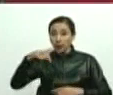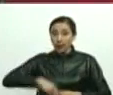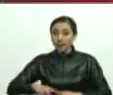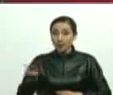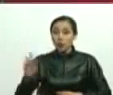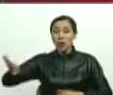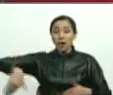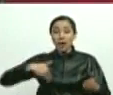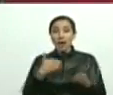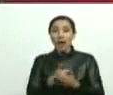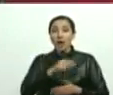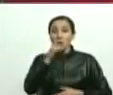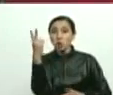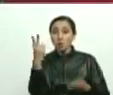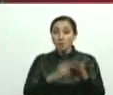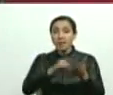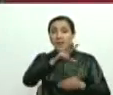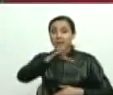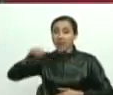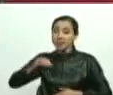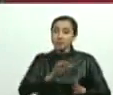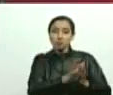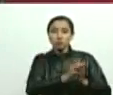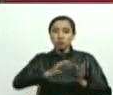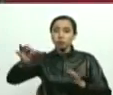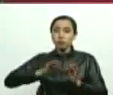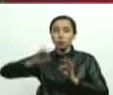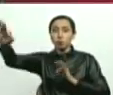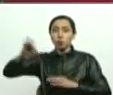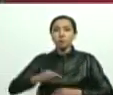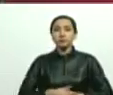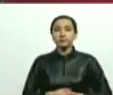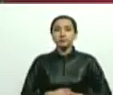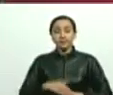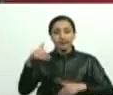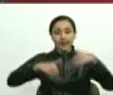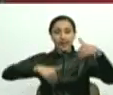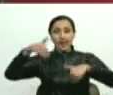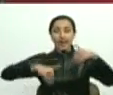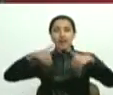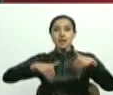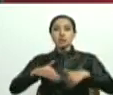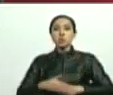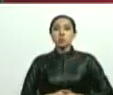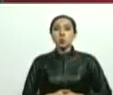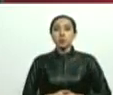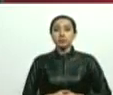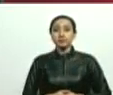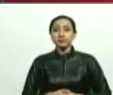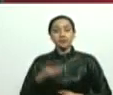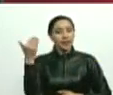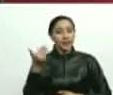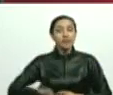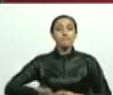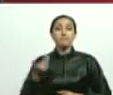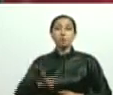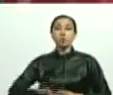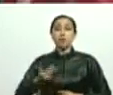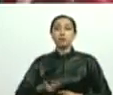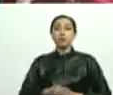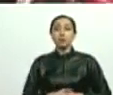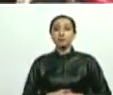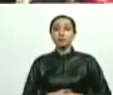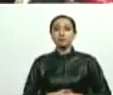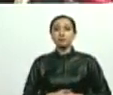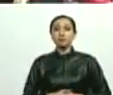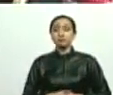el 2030 o más allá. Son unas elecciones marcadoras.